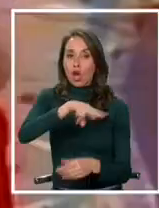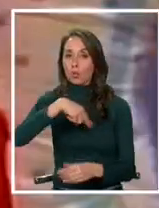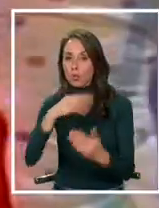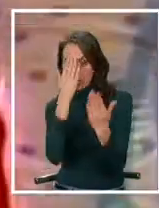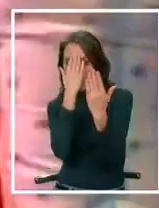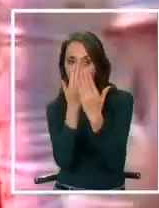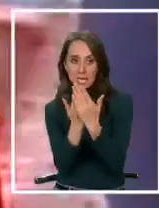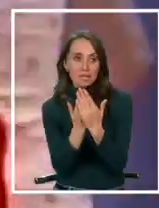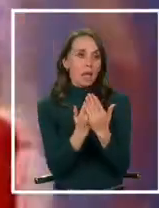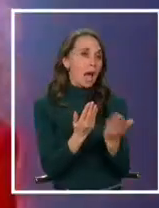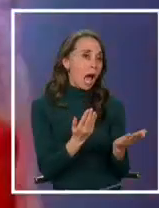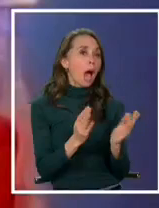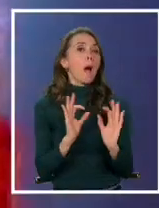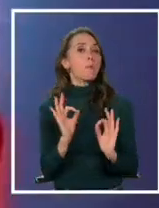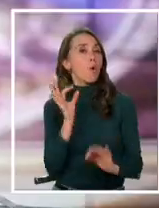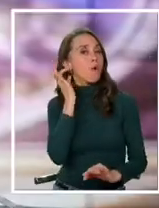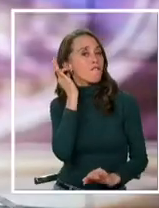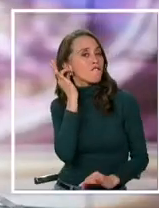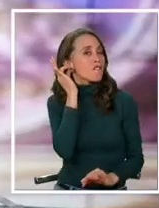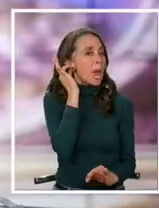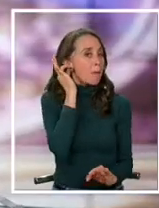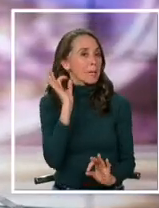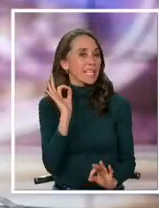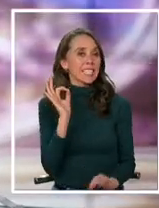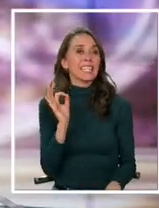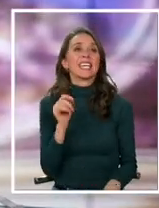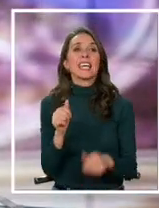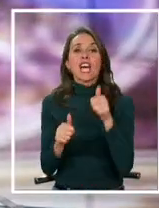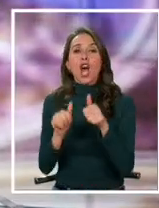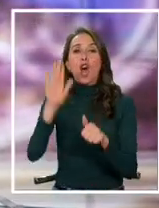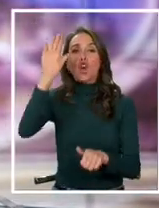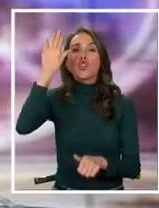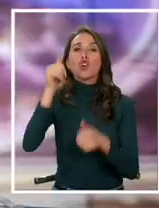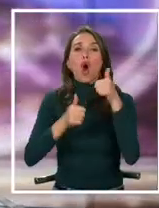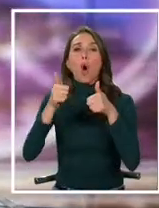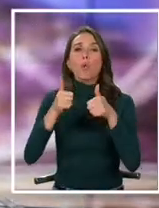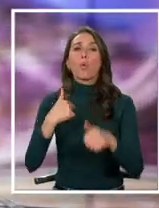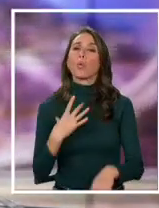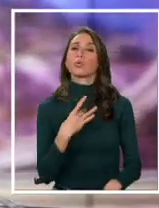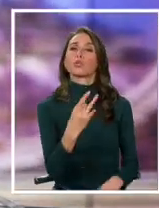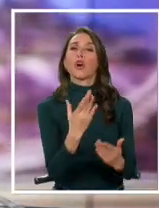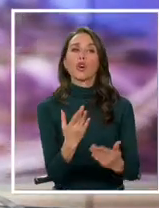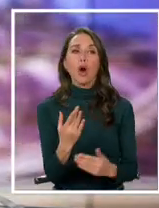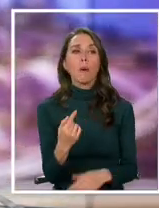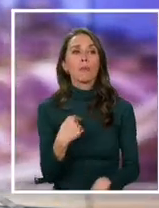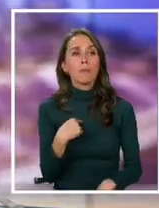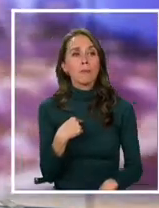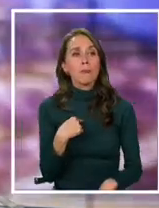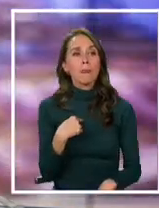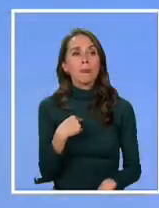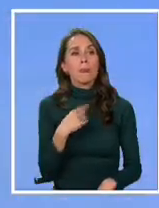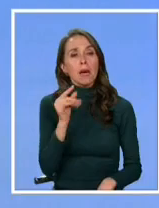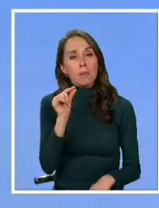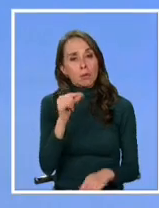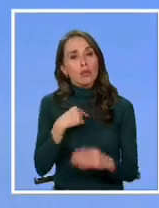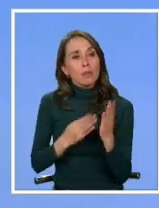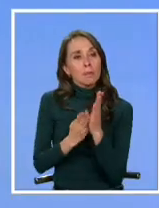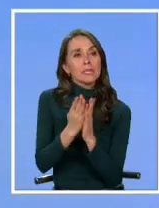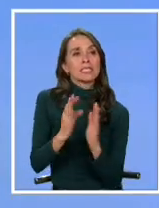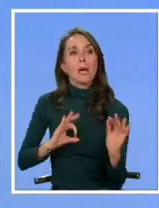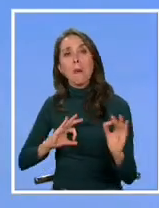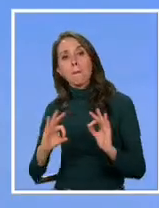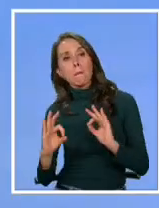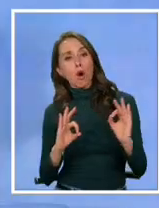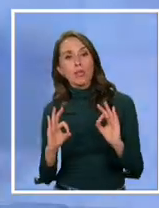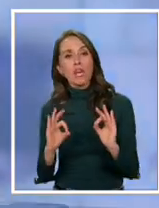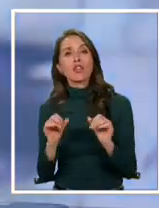personalidad y muy femeninas Cómo lleg el concurso porque venía con una inpid carrera de modelo